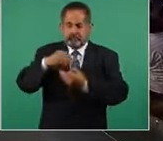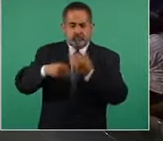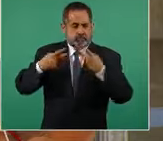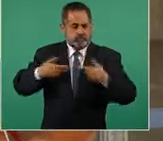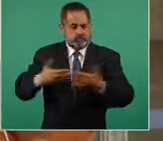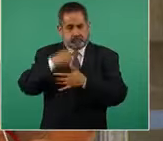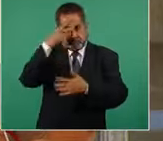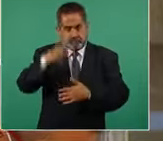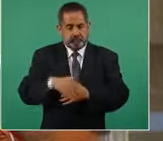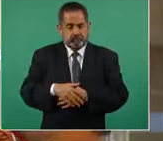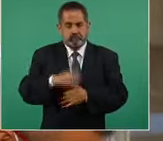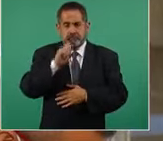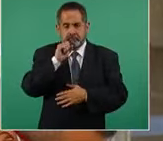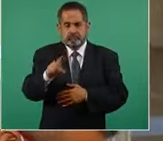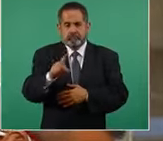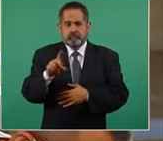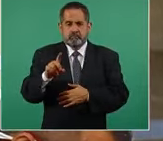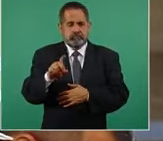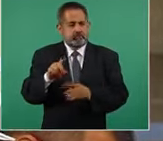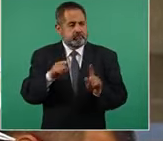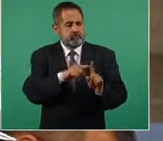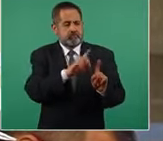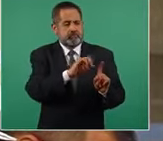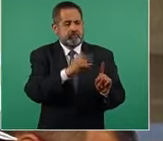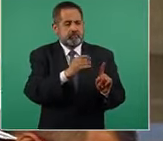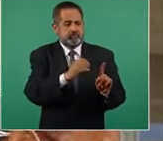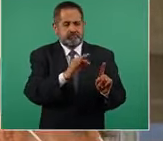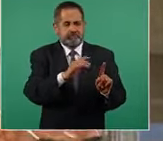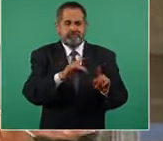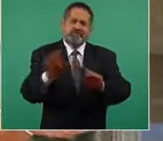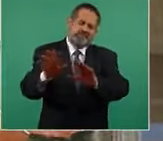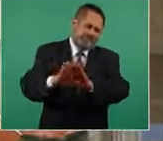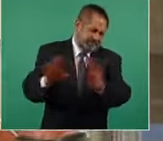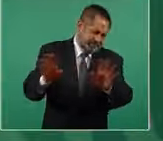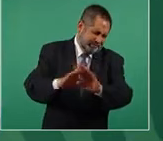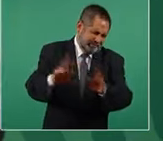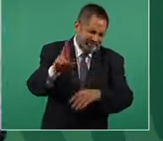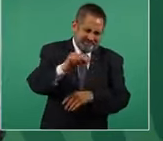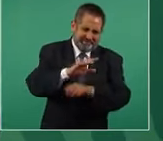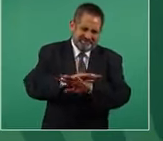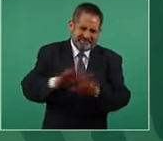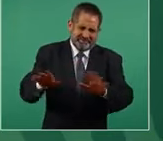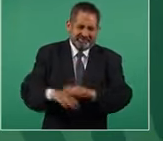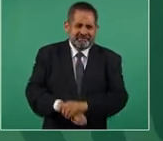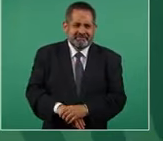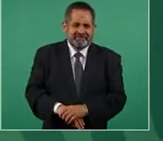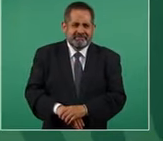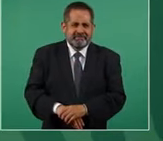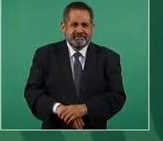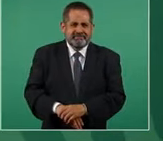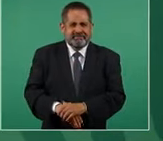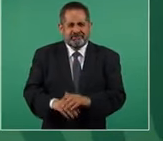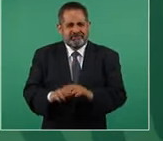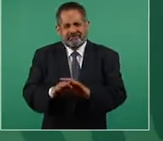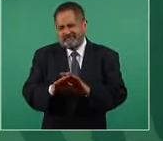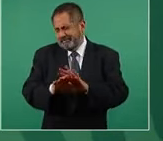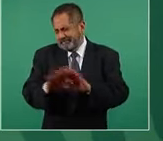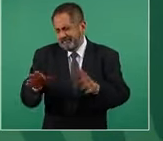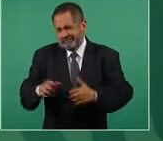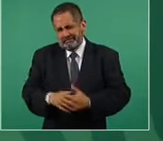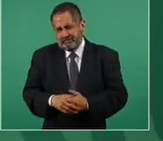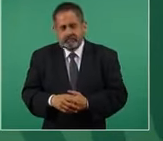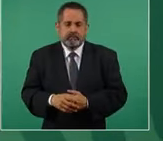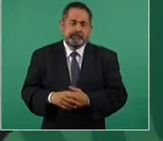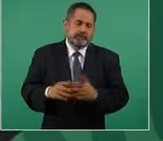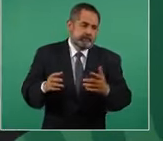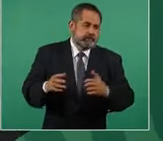mexicanos, también de Diego Fernández, abogado, que así lo reconoce. No, no, no. Que así lo reconoce en esta carta. En esta carta sí